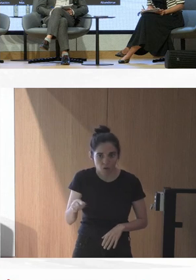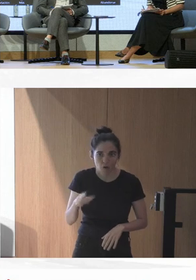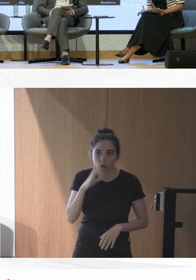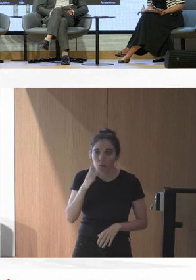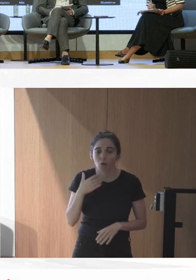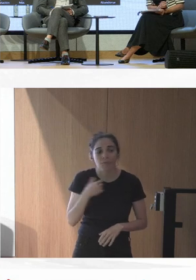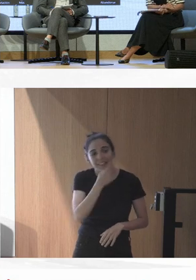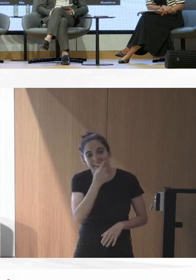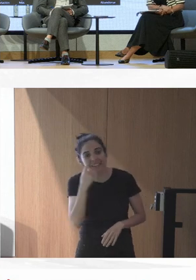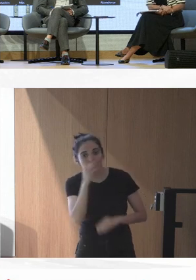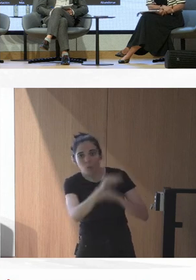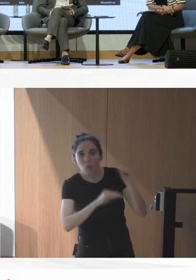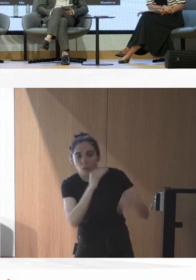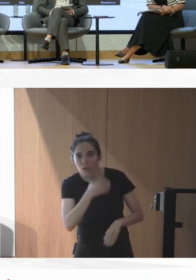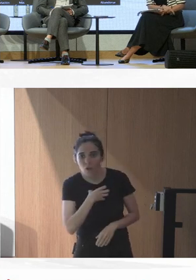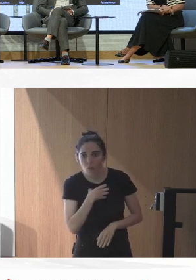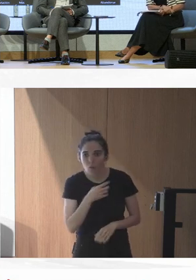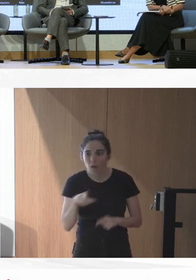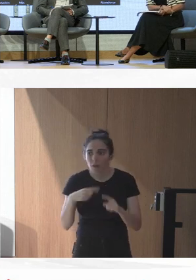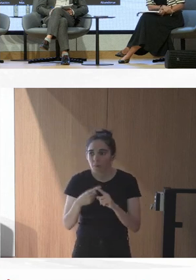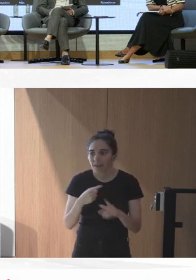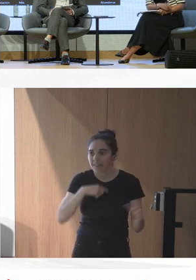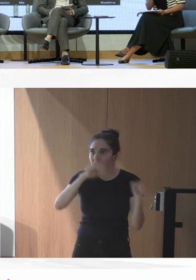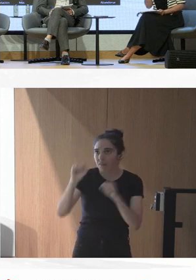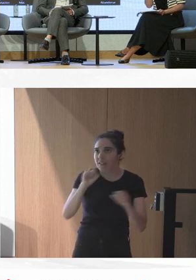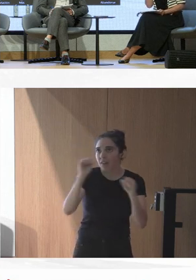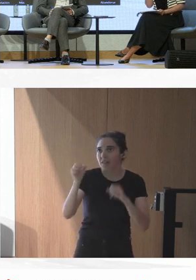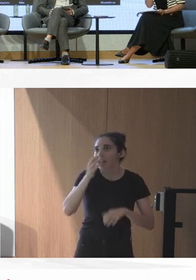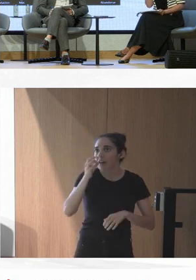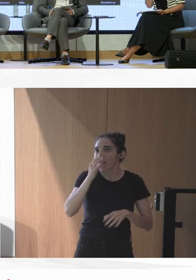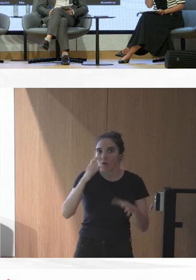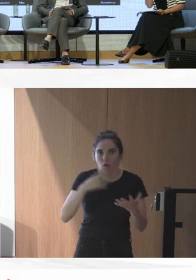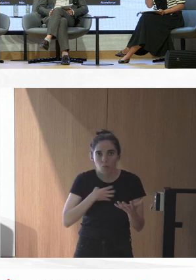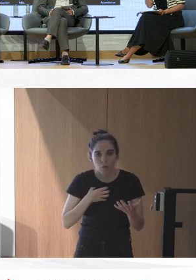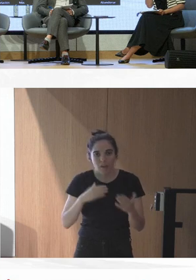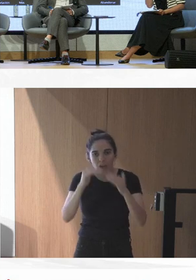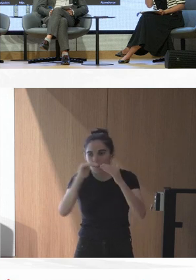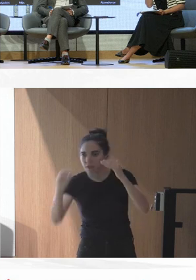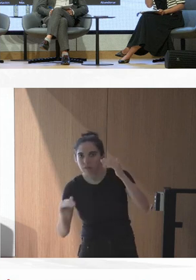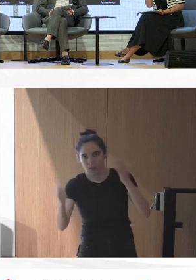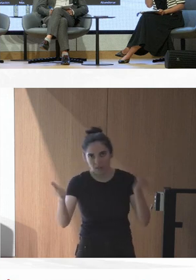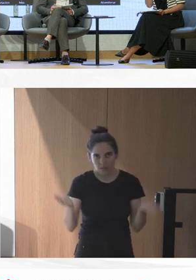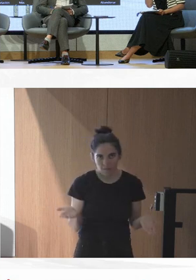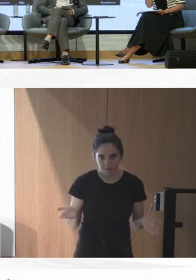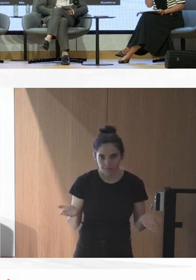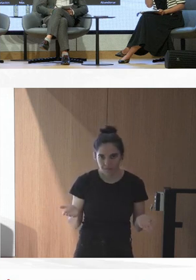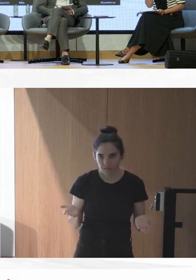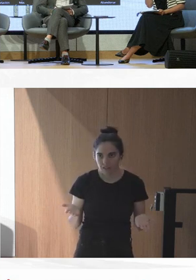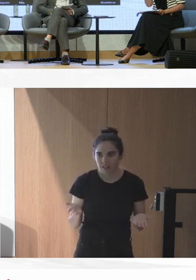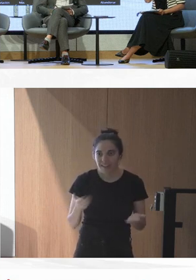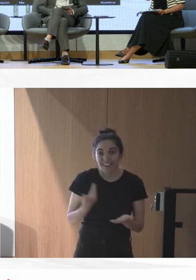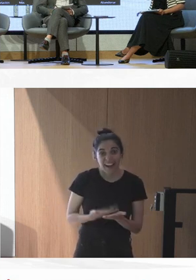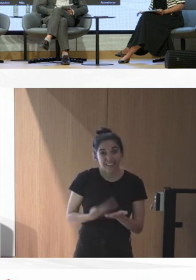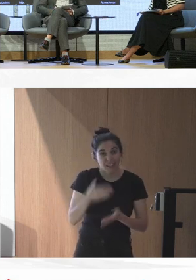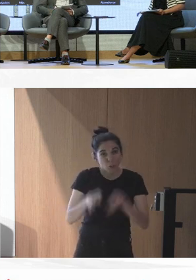testigos y no puede alegar ninguna de las defensas que se les garantizan a otros. Y hay muchas garantías judiciales de las que se ven privados, y